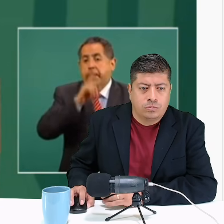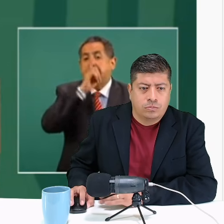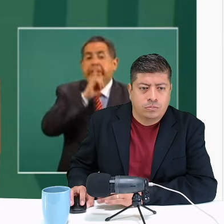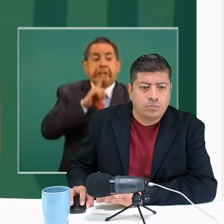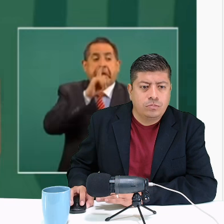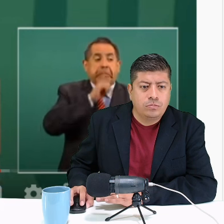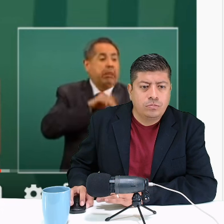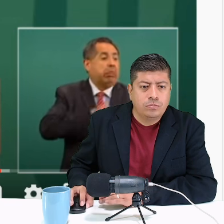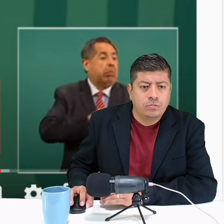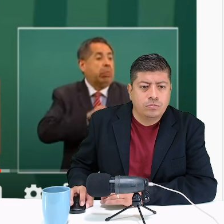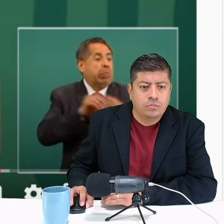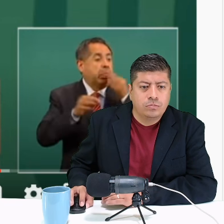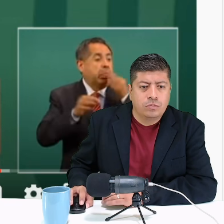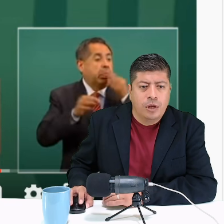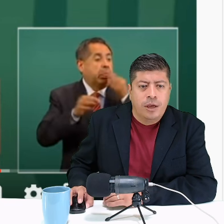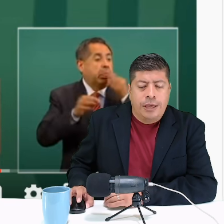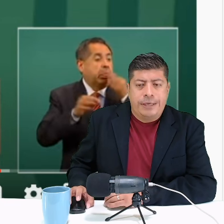miente.